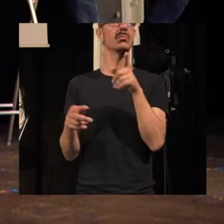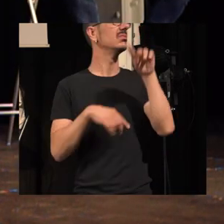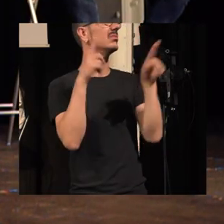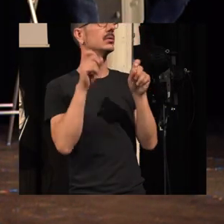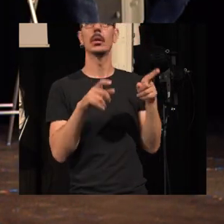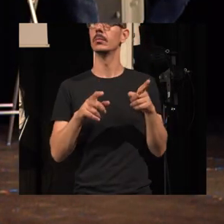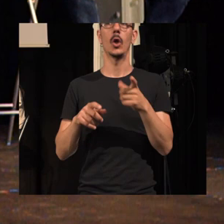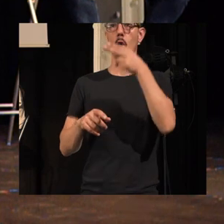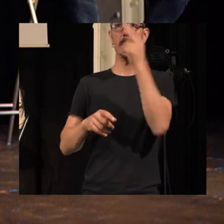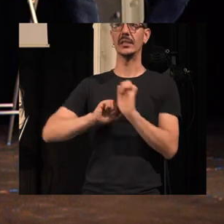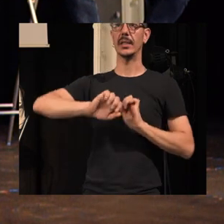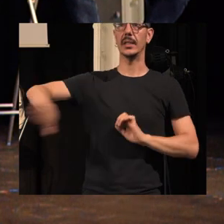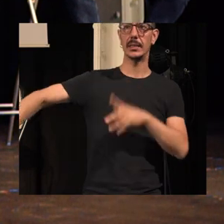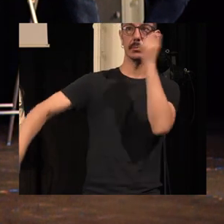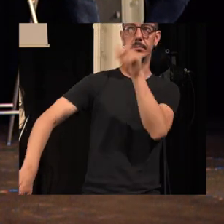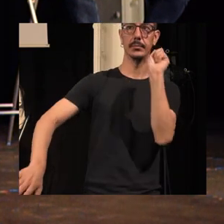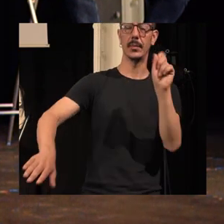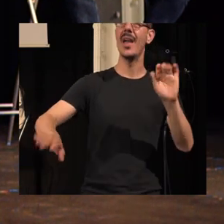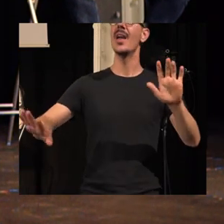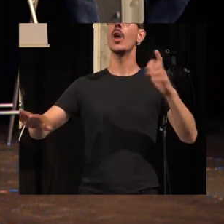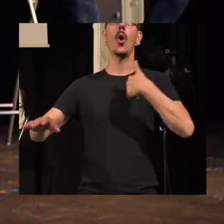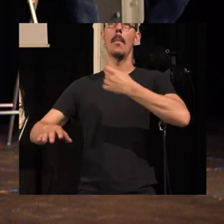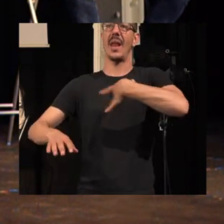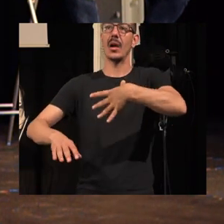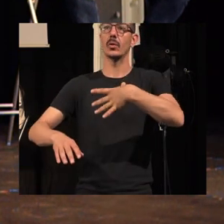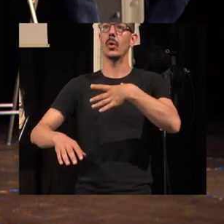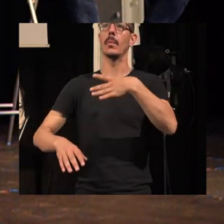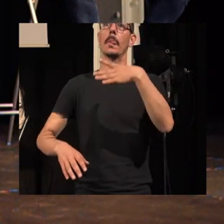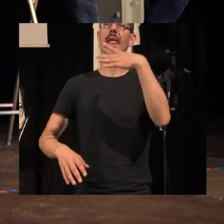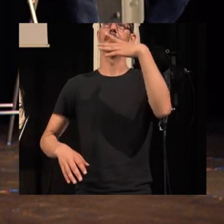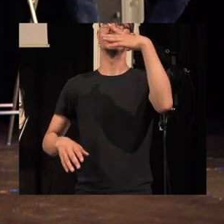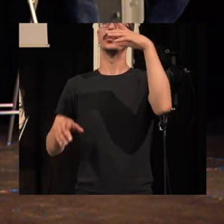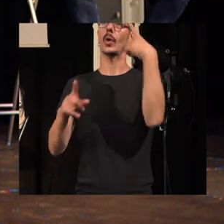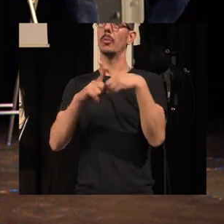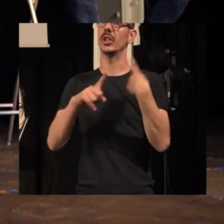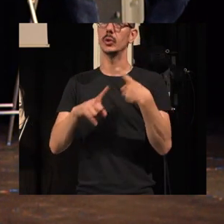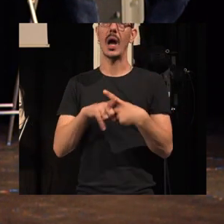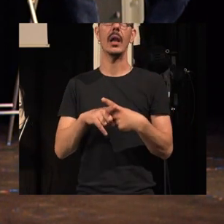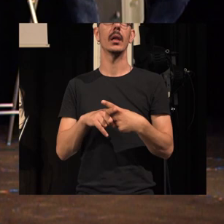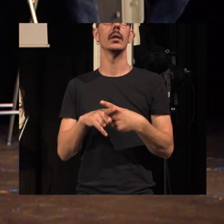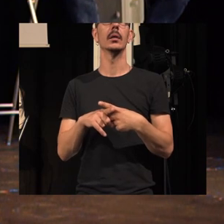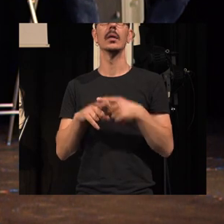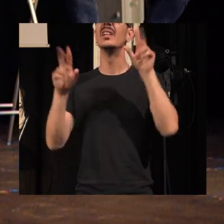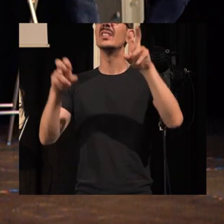blanca, homosexual, sin cuestionar la masculinidad, sin cuestionar el capitalismo y sin